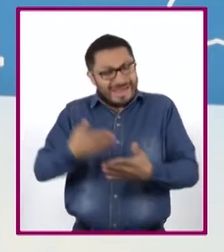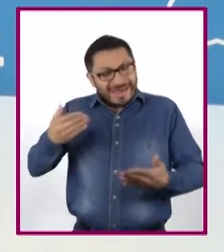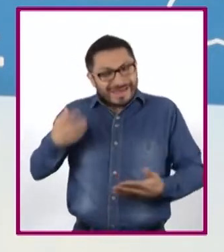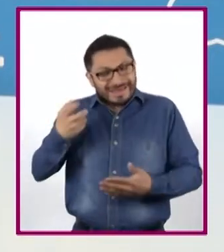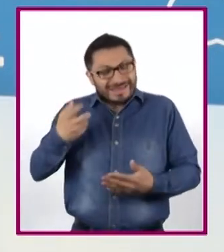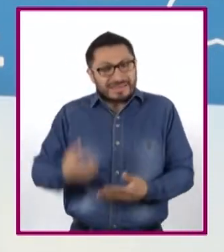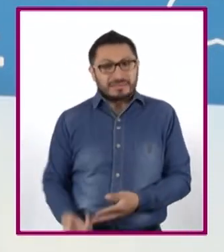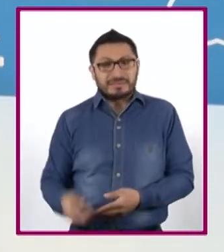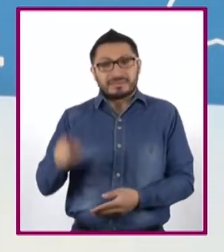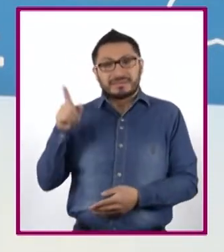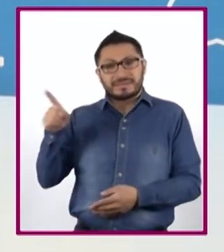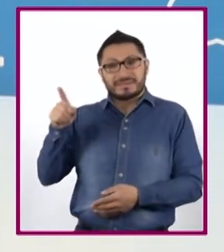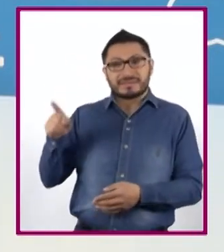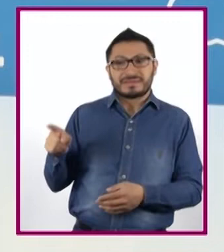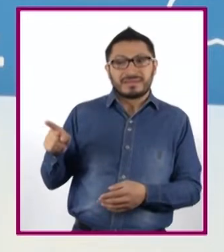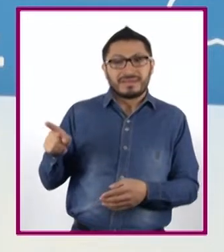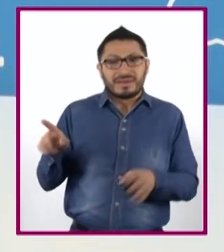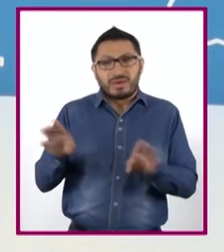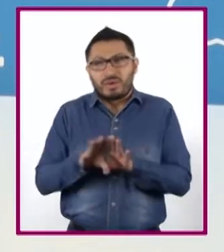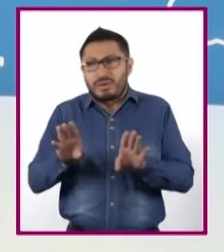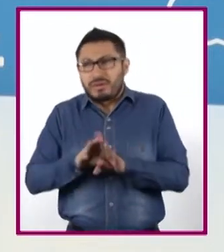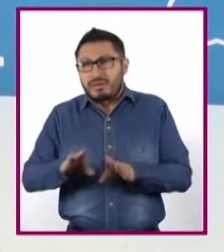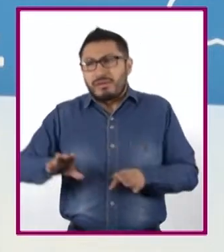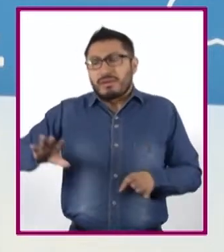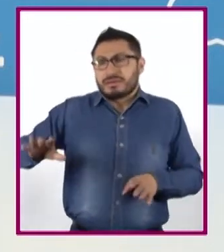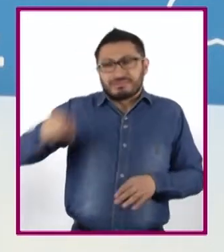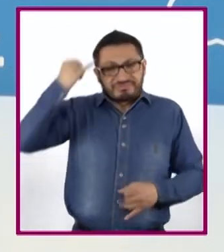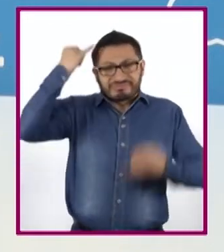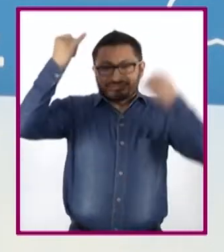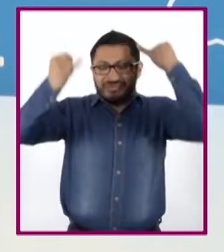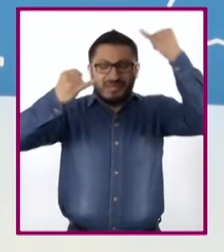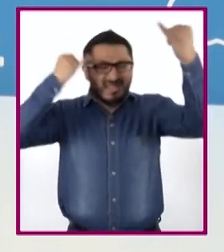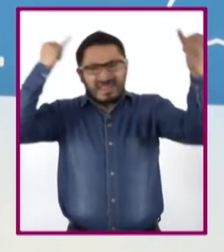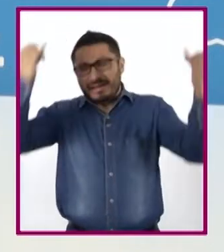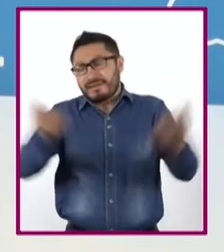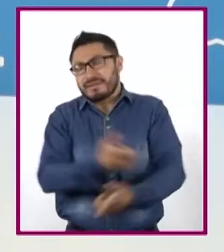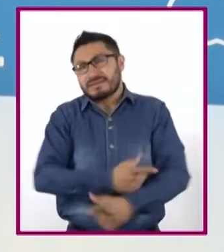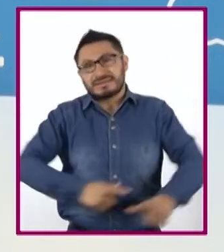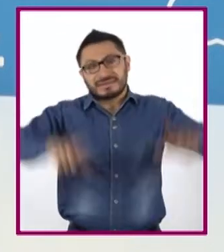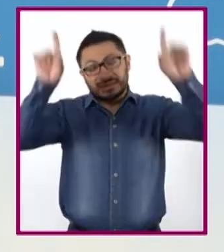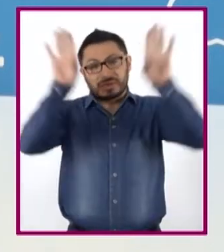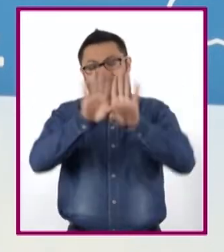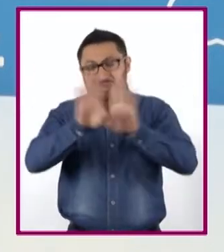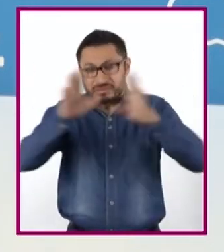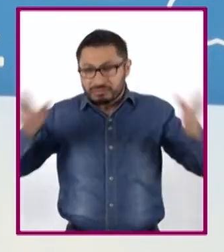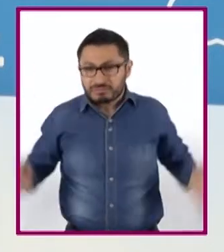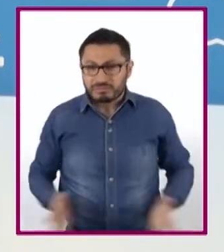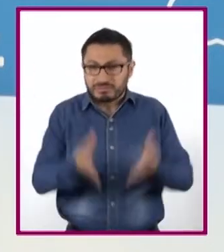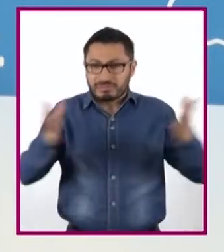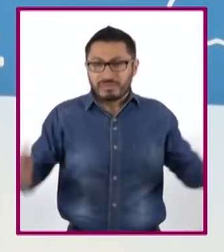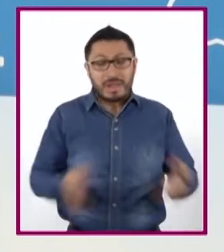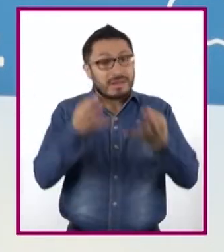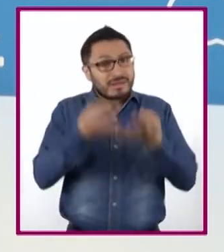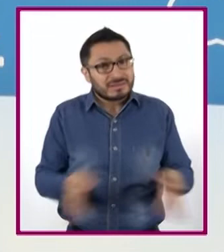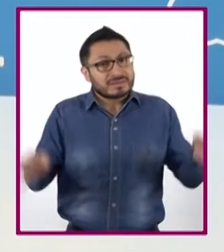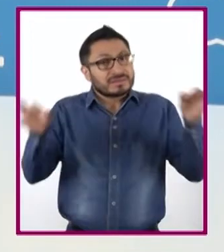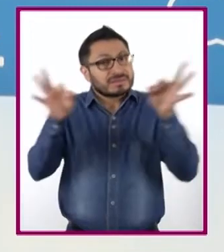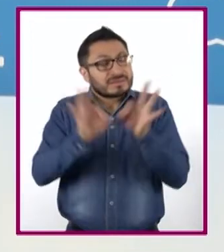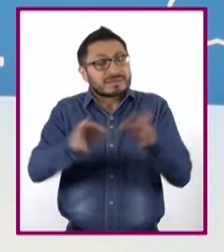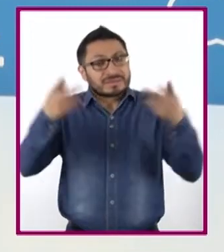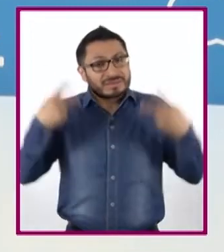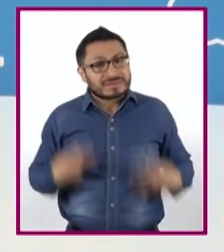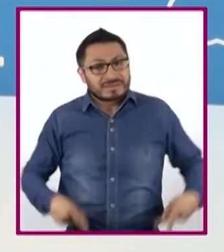sociedad occidental, las ideas del liberalismo promovieron cada vez más con mayor fuerza la importancia de que las personas tuvieran